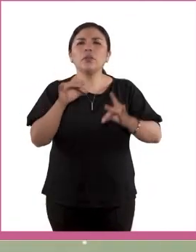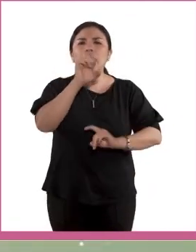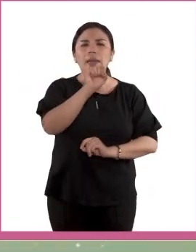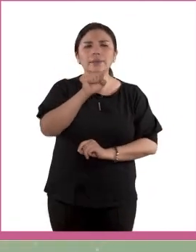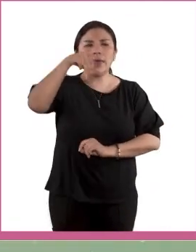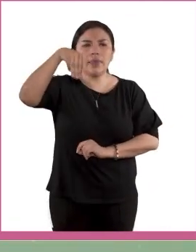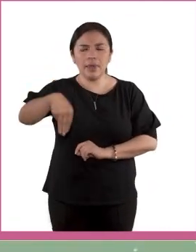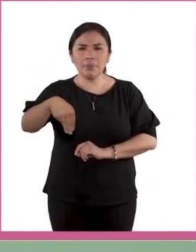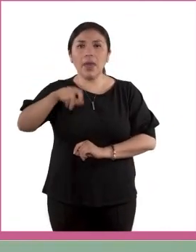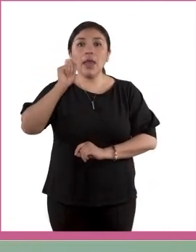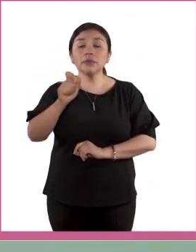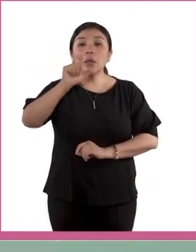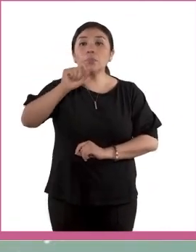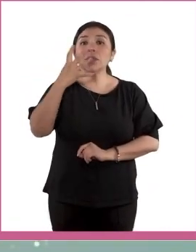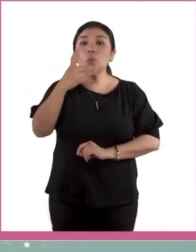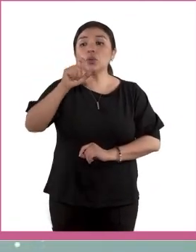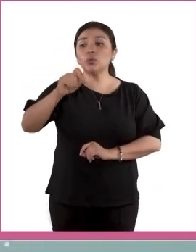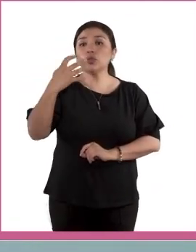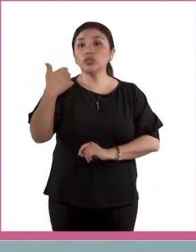Fundación SM,